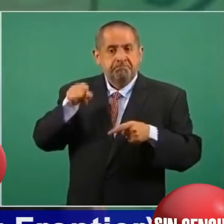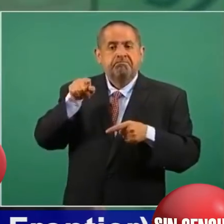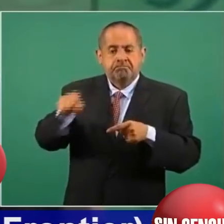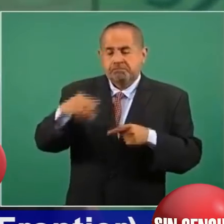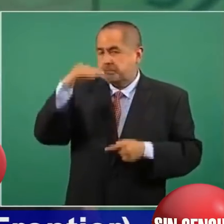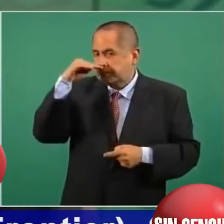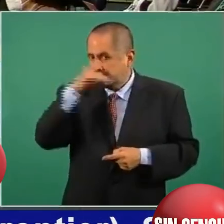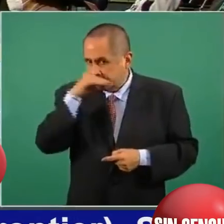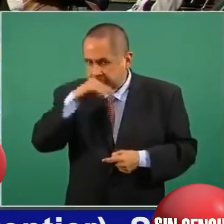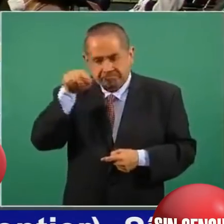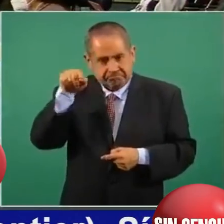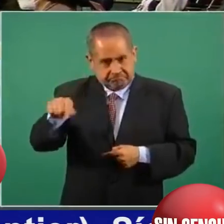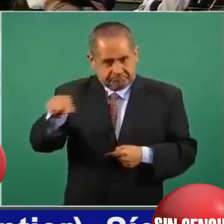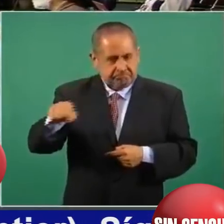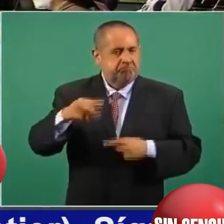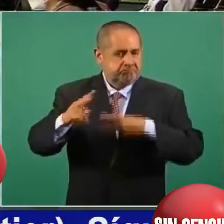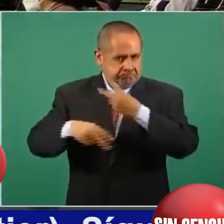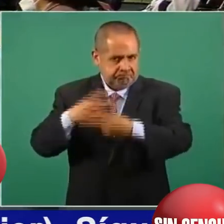gratuita.